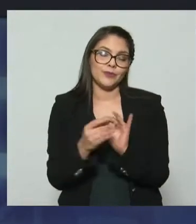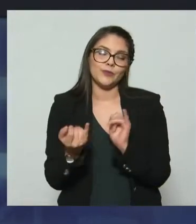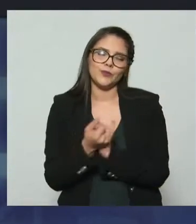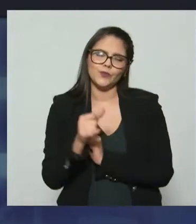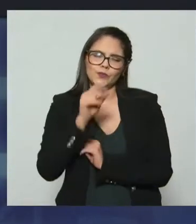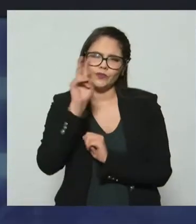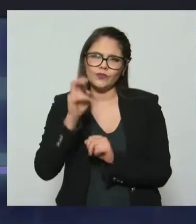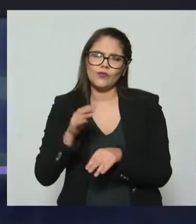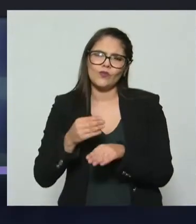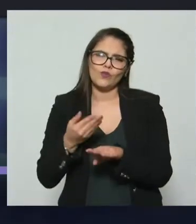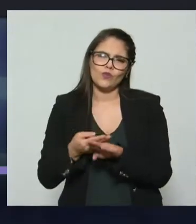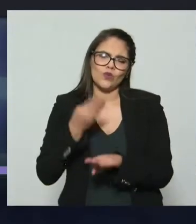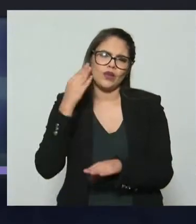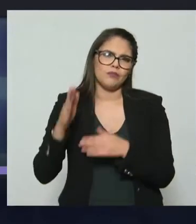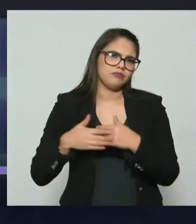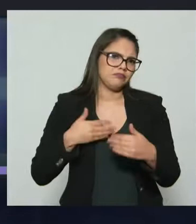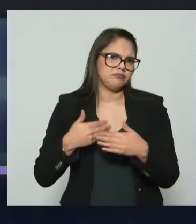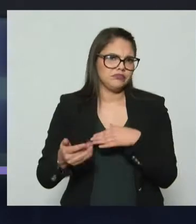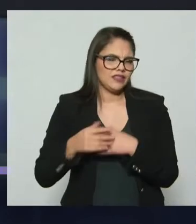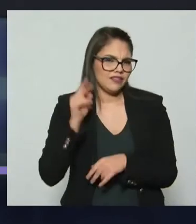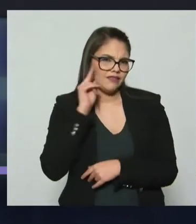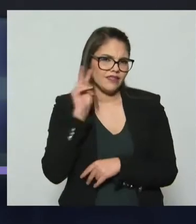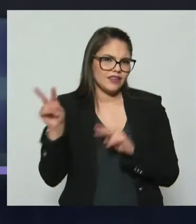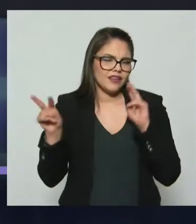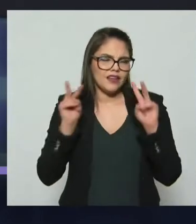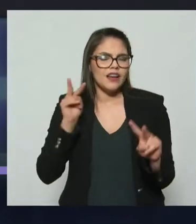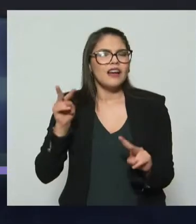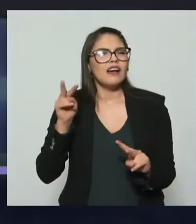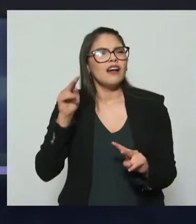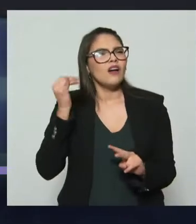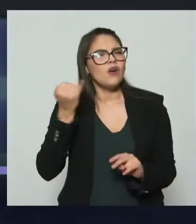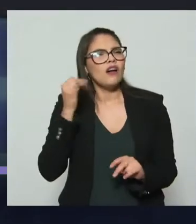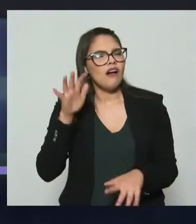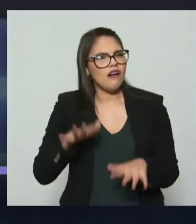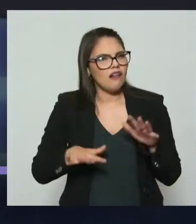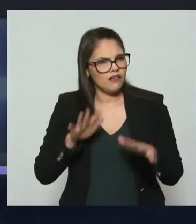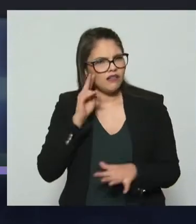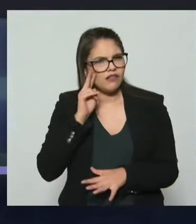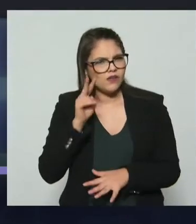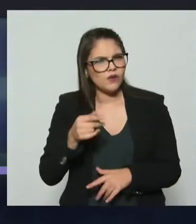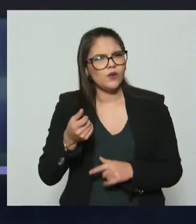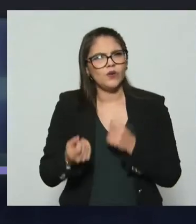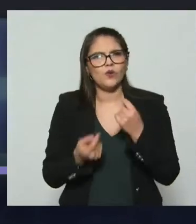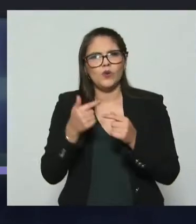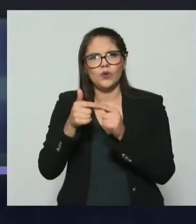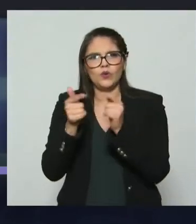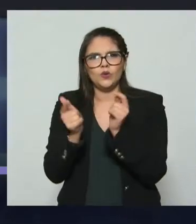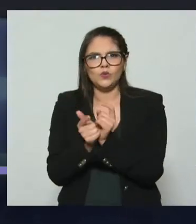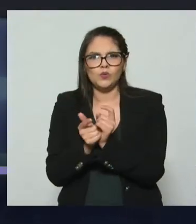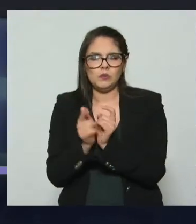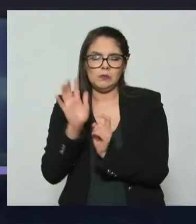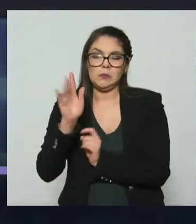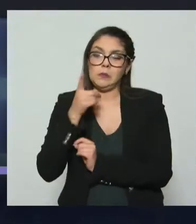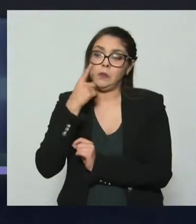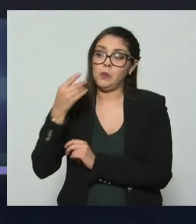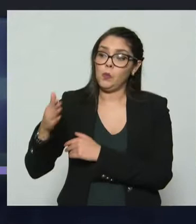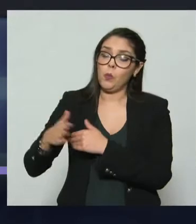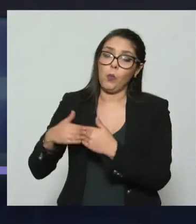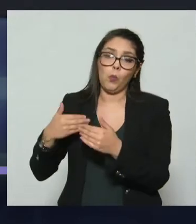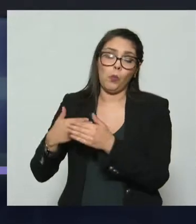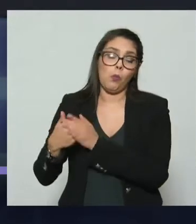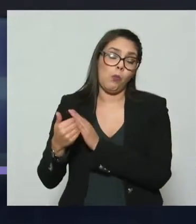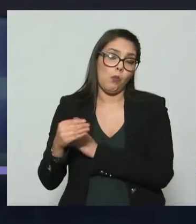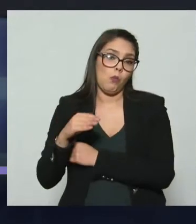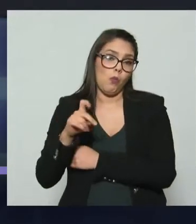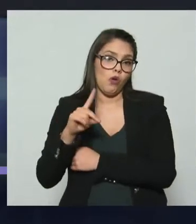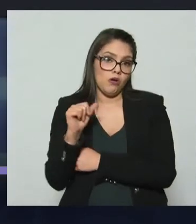de vanguardia, como lo hemos visto, o incluso a veces por algunos grupos llamados temas de moda, sobre los cuales hay que legislar y